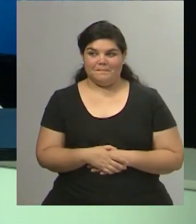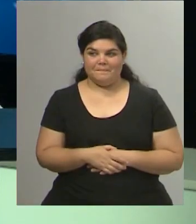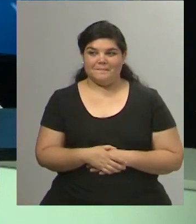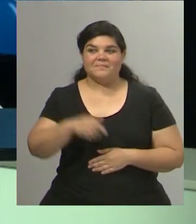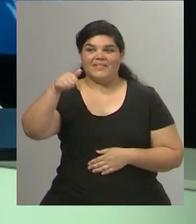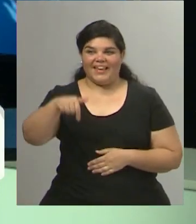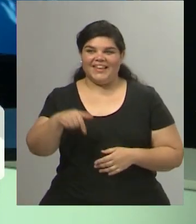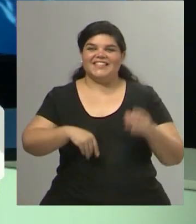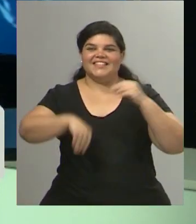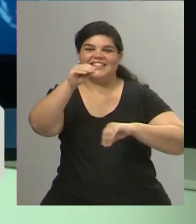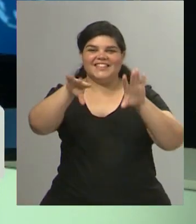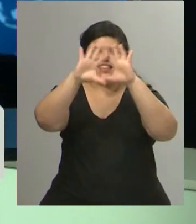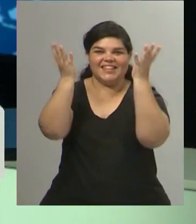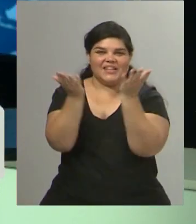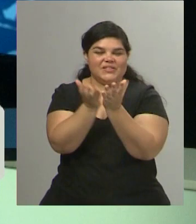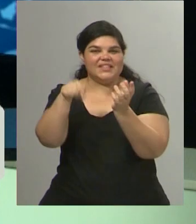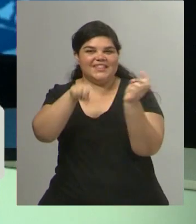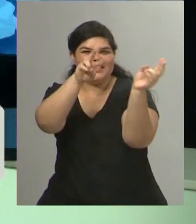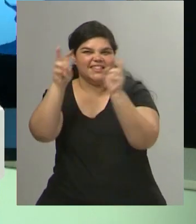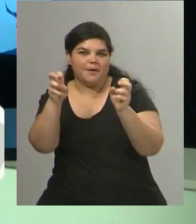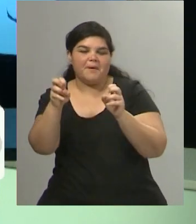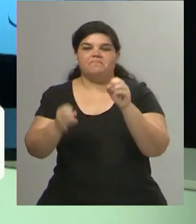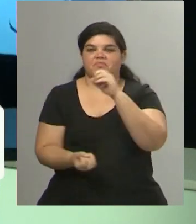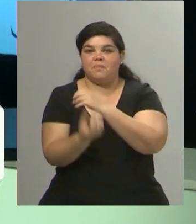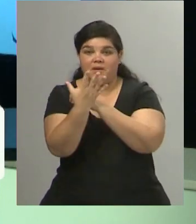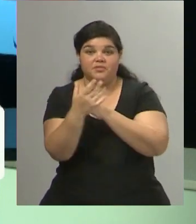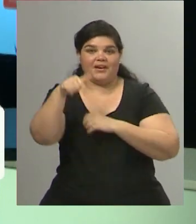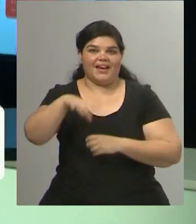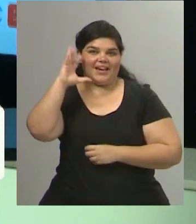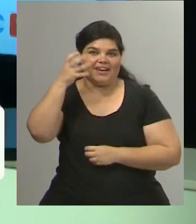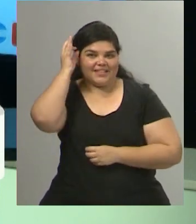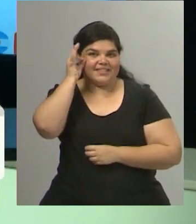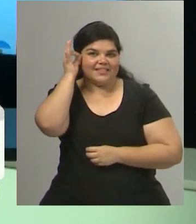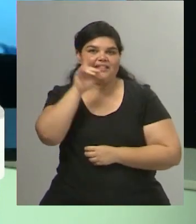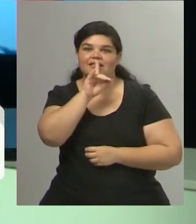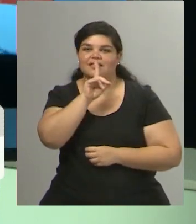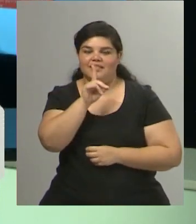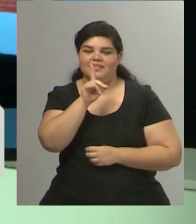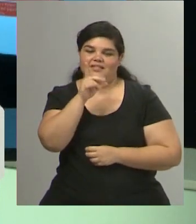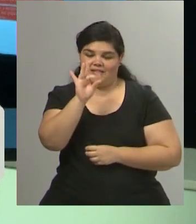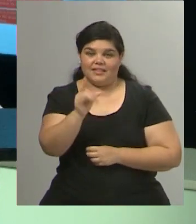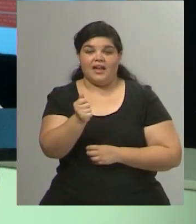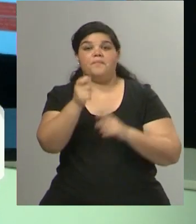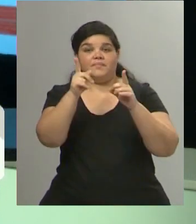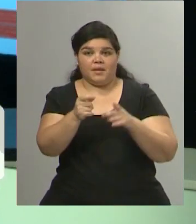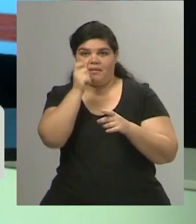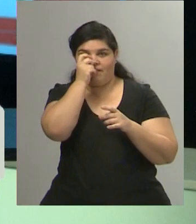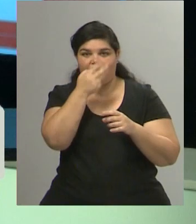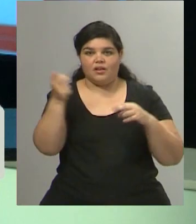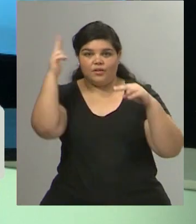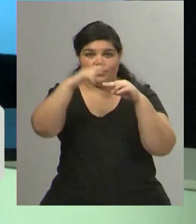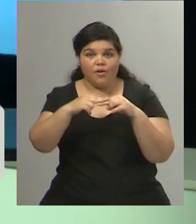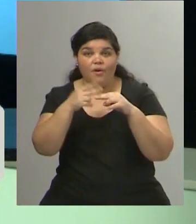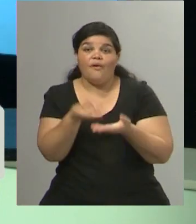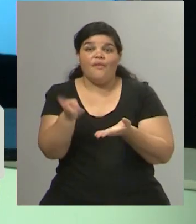Hoy aquí en Chat Internacional el tema es Mercosur. Estamos en el 30 de la TDA, 22 de Supercanal HD y por supuesto, ustedes ya lo saben, pueden volver a